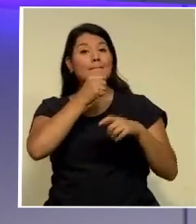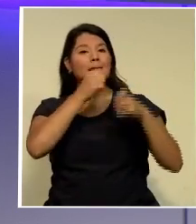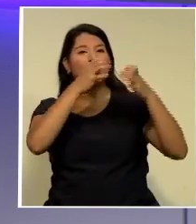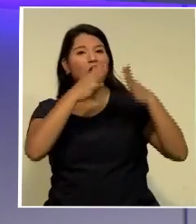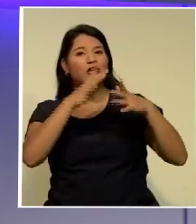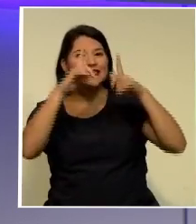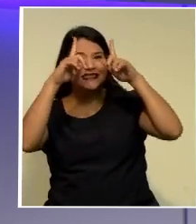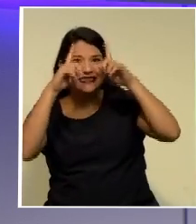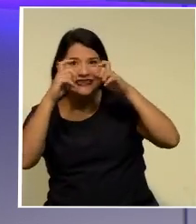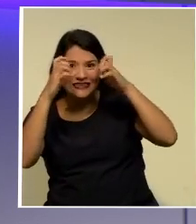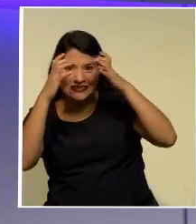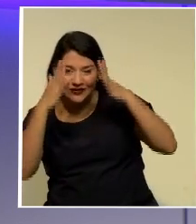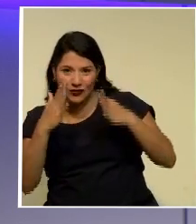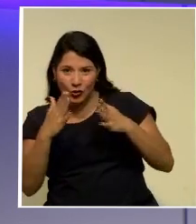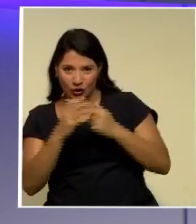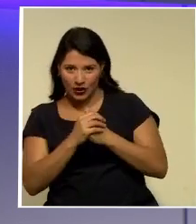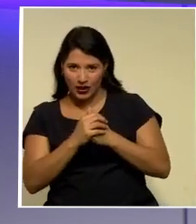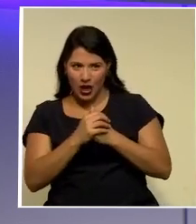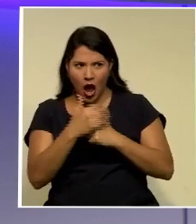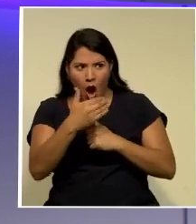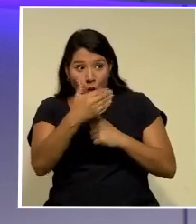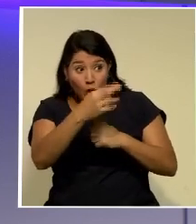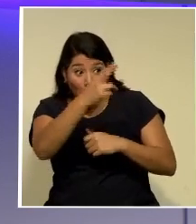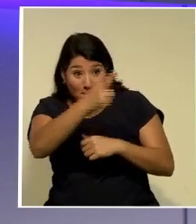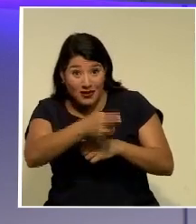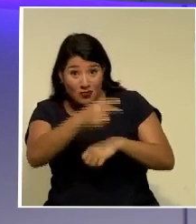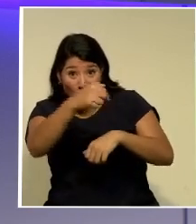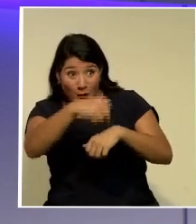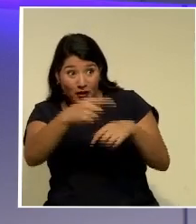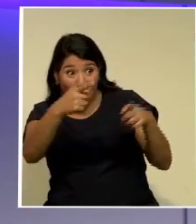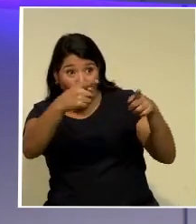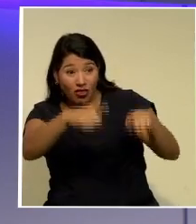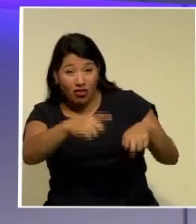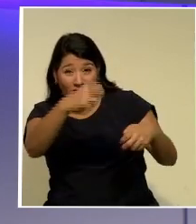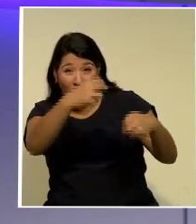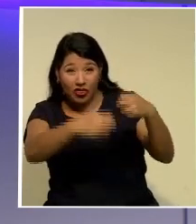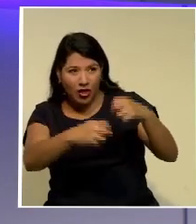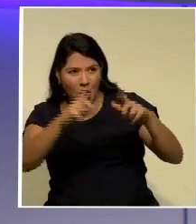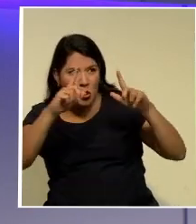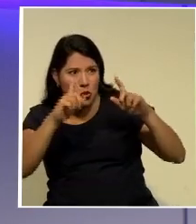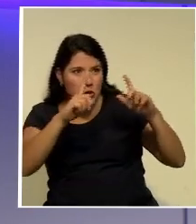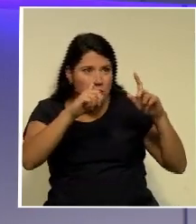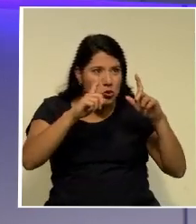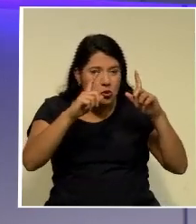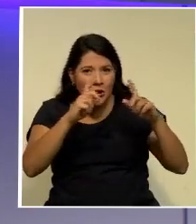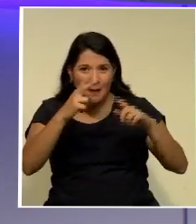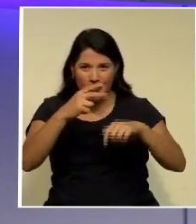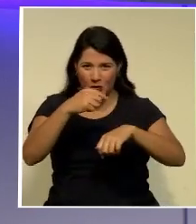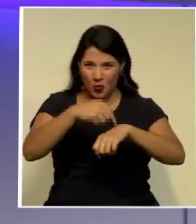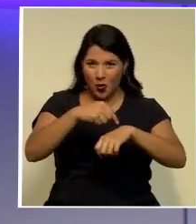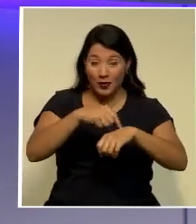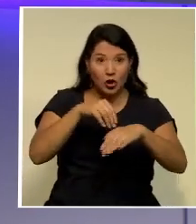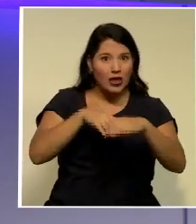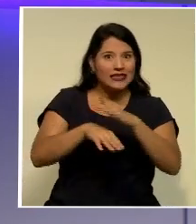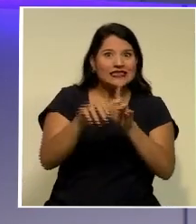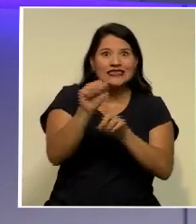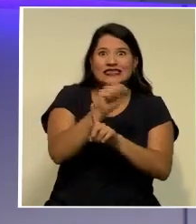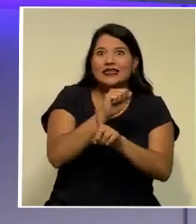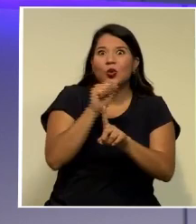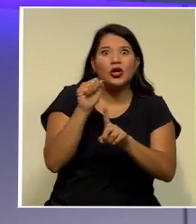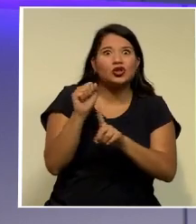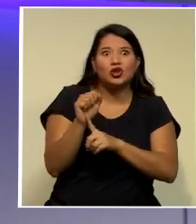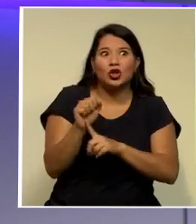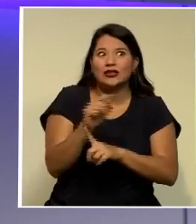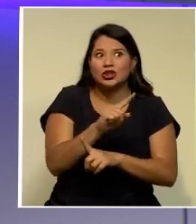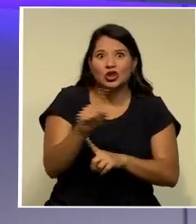Fotografiar una historia en directo mientras ocurre, en condiciones totalmente inesperadas e imprevisibles, no solo